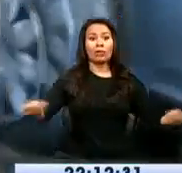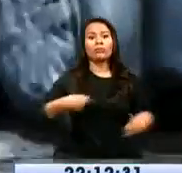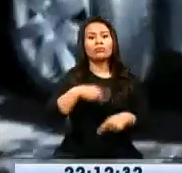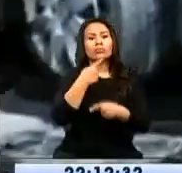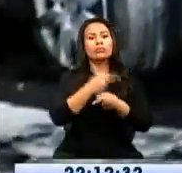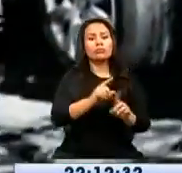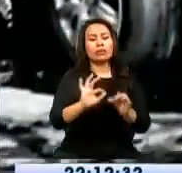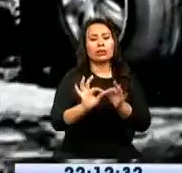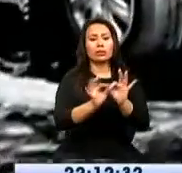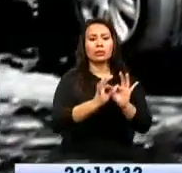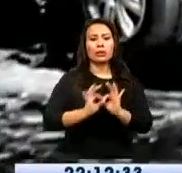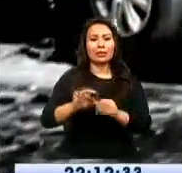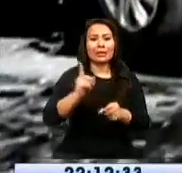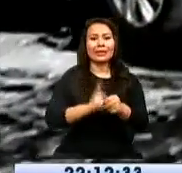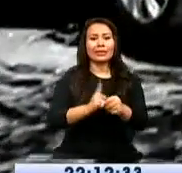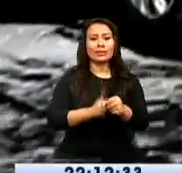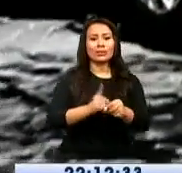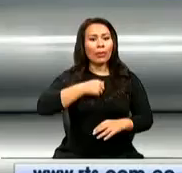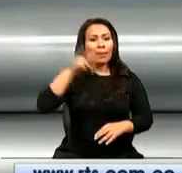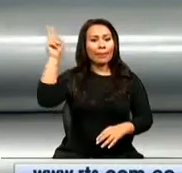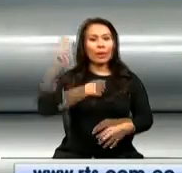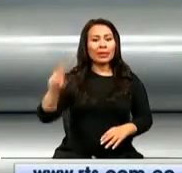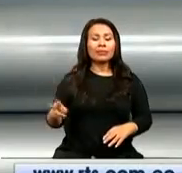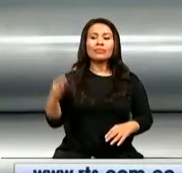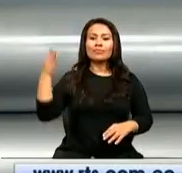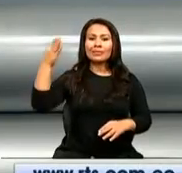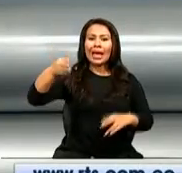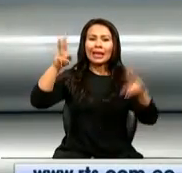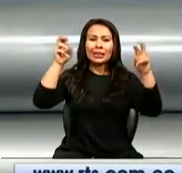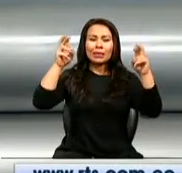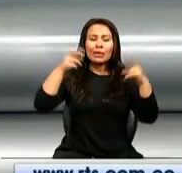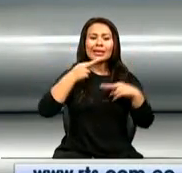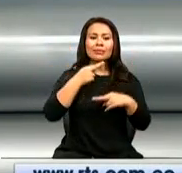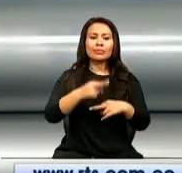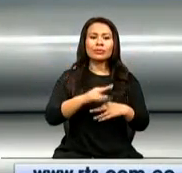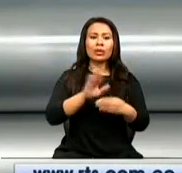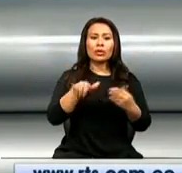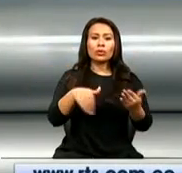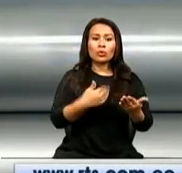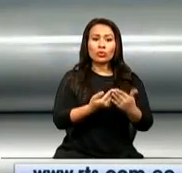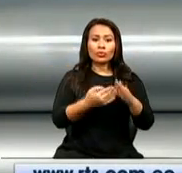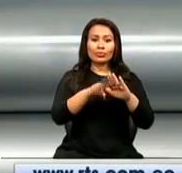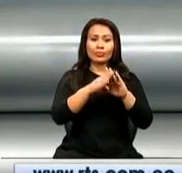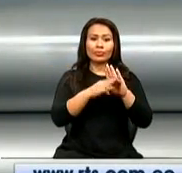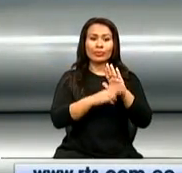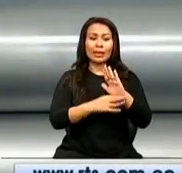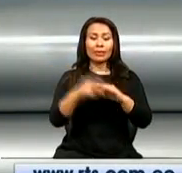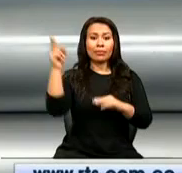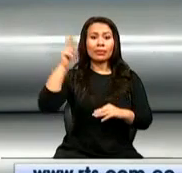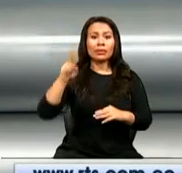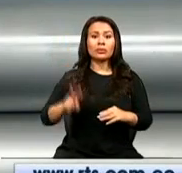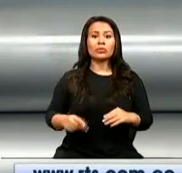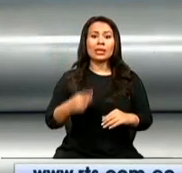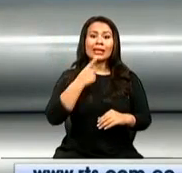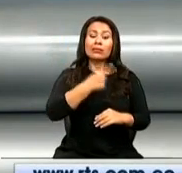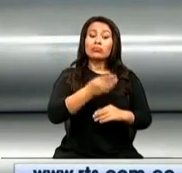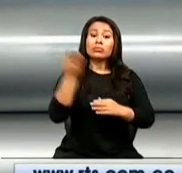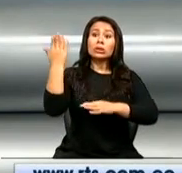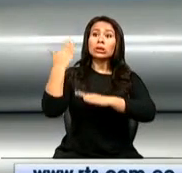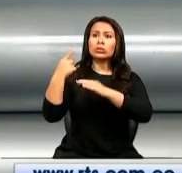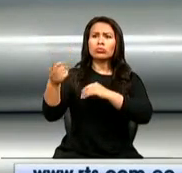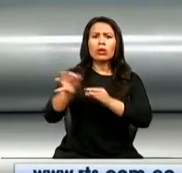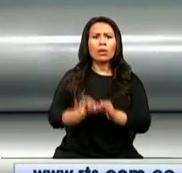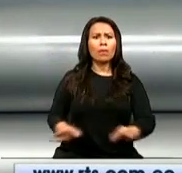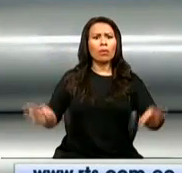informó Iván Casamen. El resultado de las elecciones parlamentarias de Venezuela ha sido catalogado de histórico y de